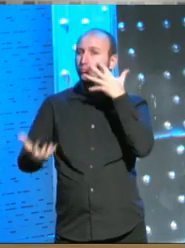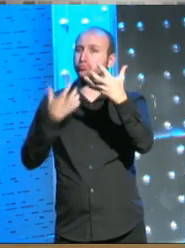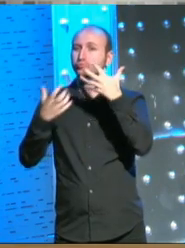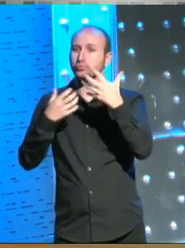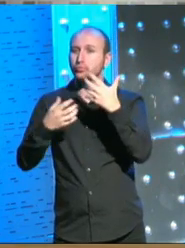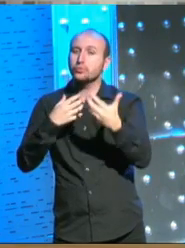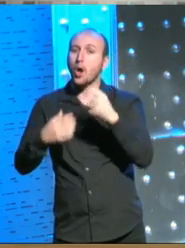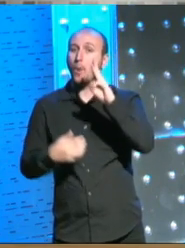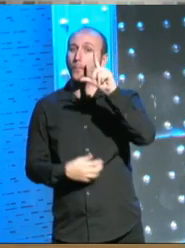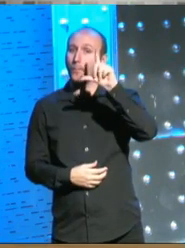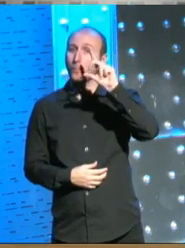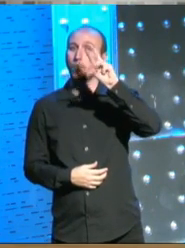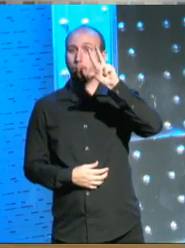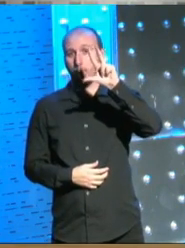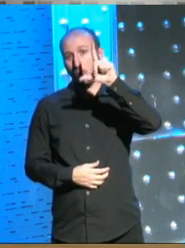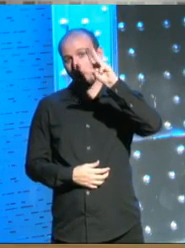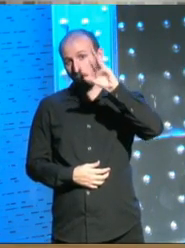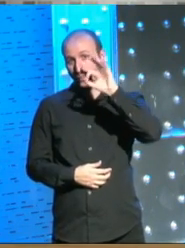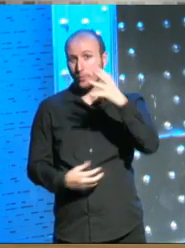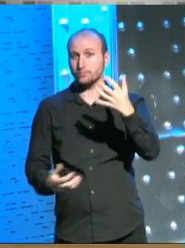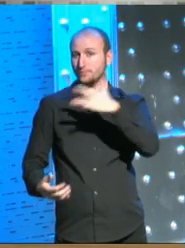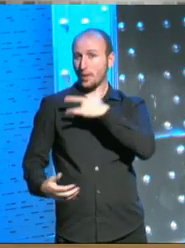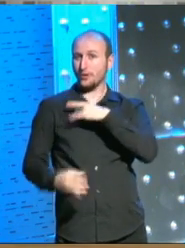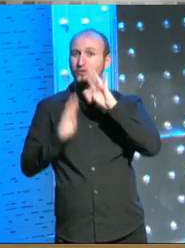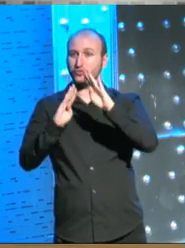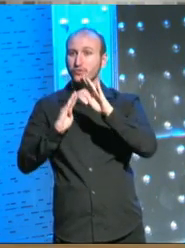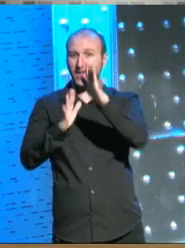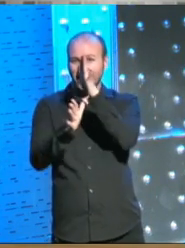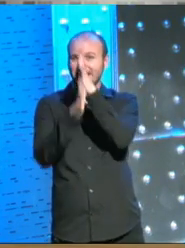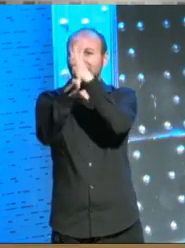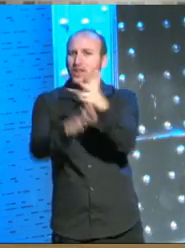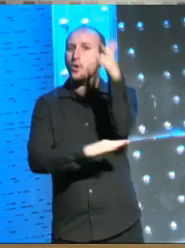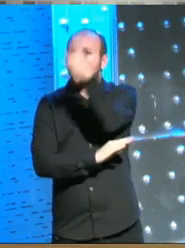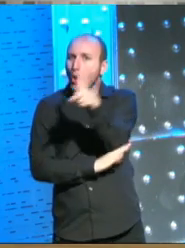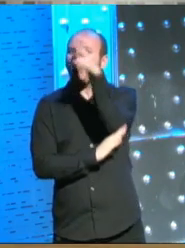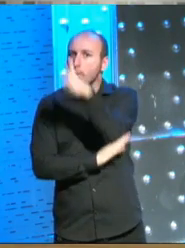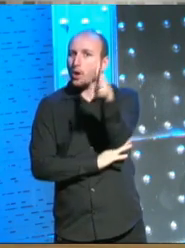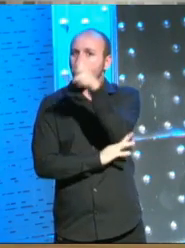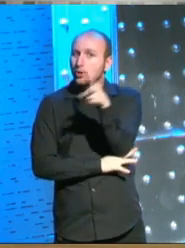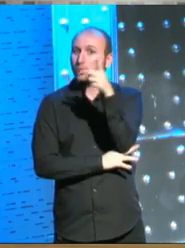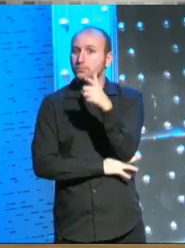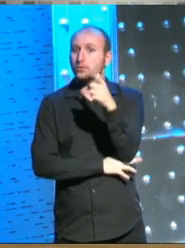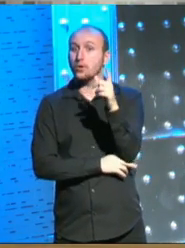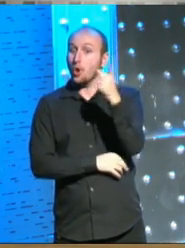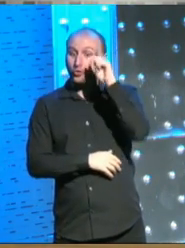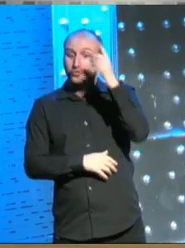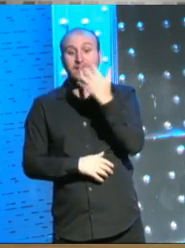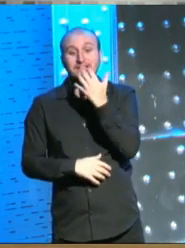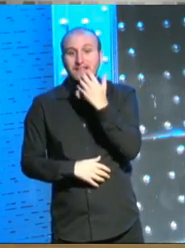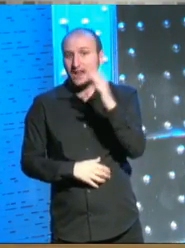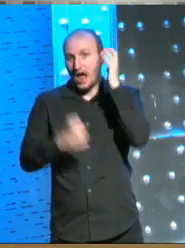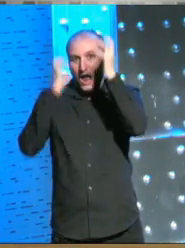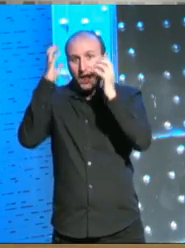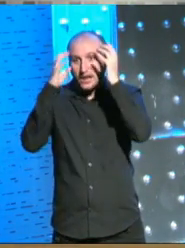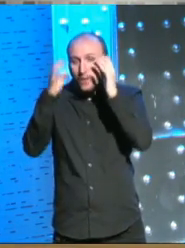pulpo, del 67, que estuvo más de 10 años para rodarla. Yo no sé si los pulpos tienen coito lento, pero en todo